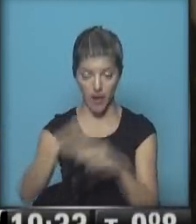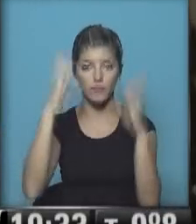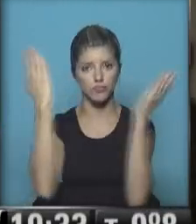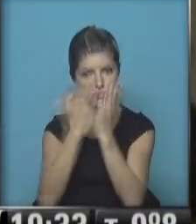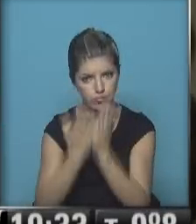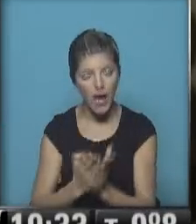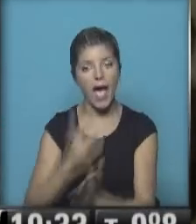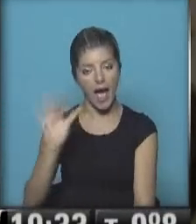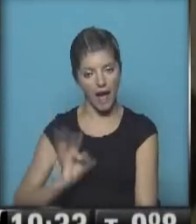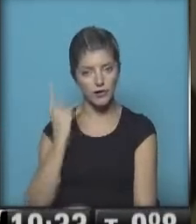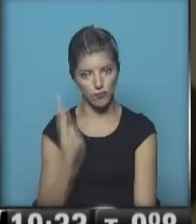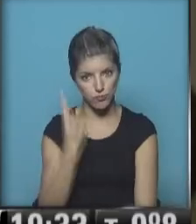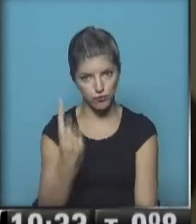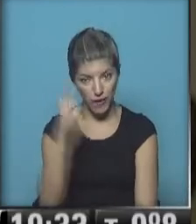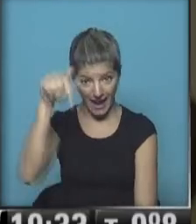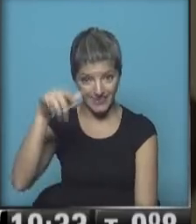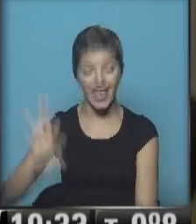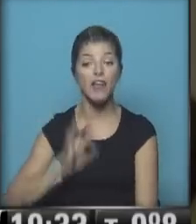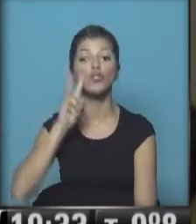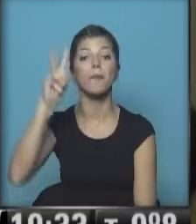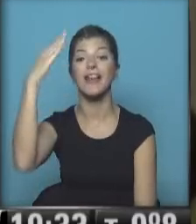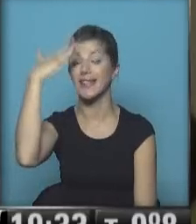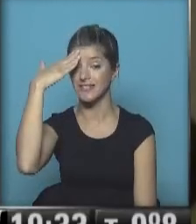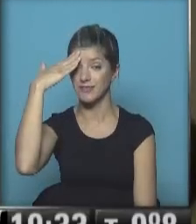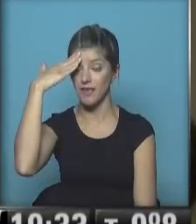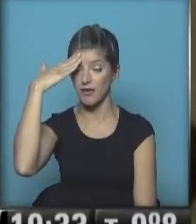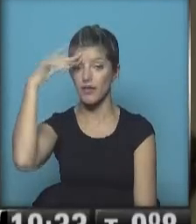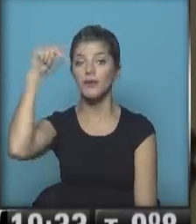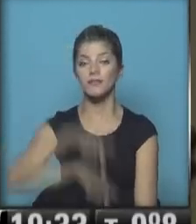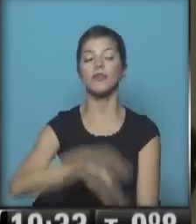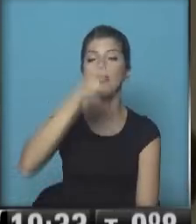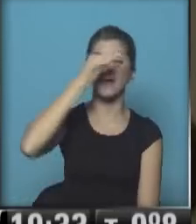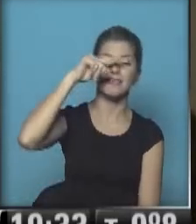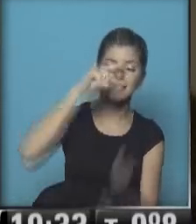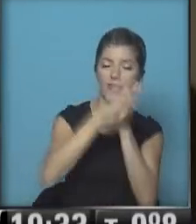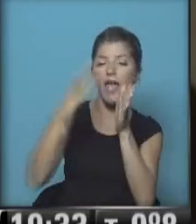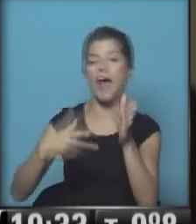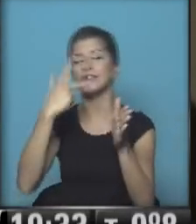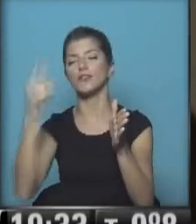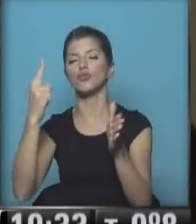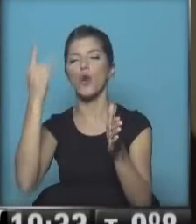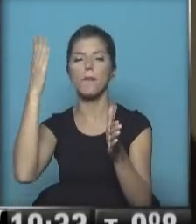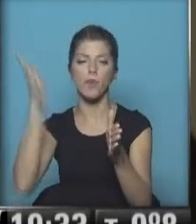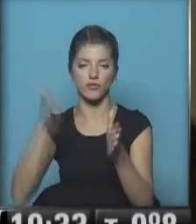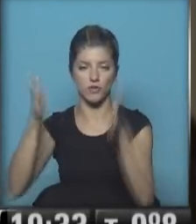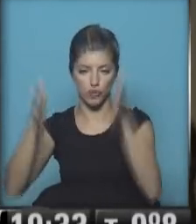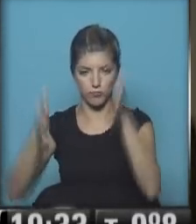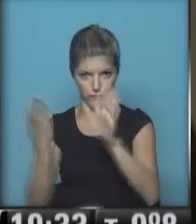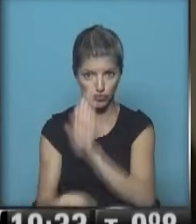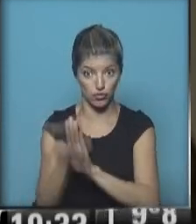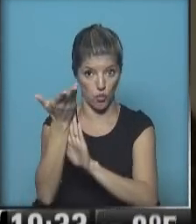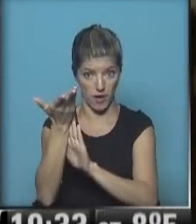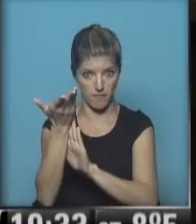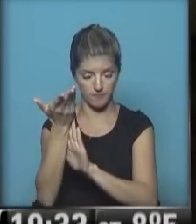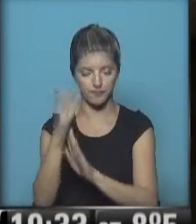año, en este 2015 orillaron de entre el 27 y el 31%.